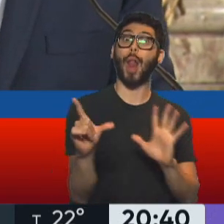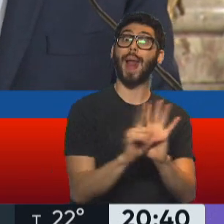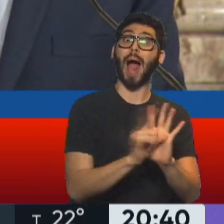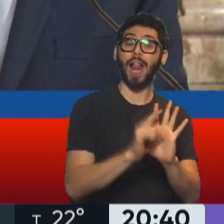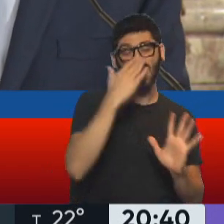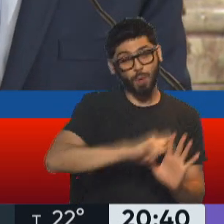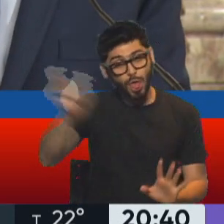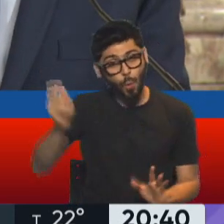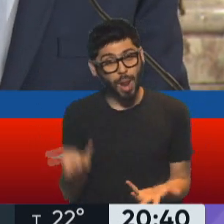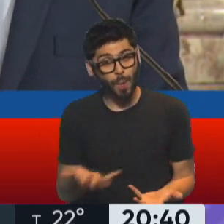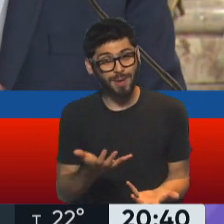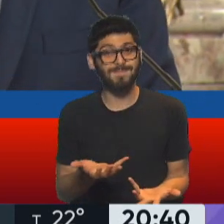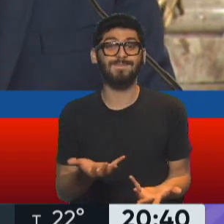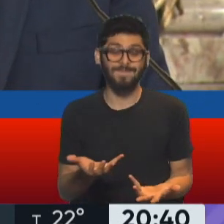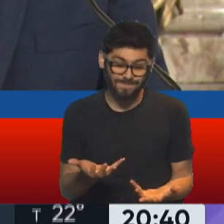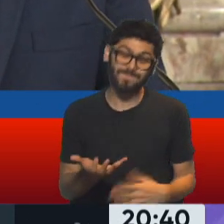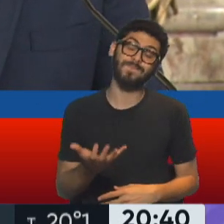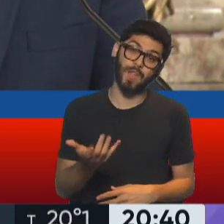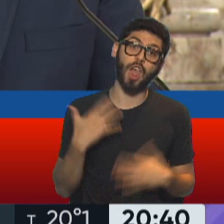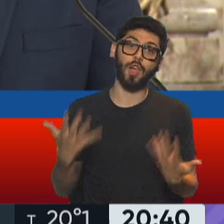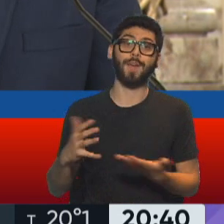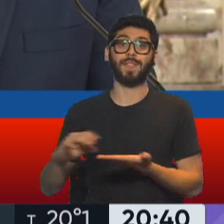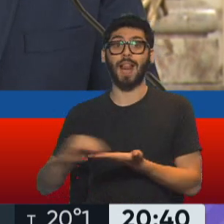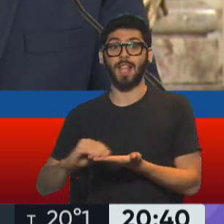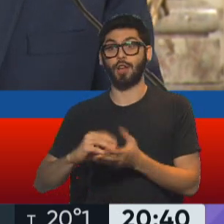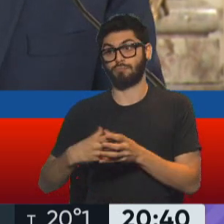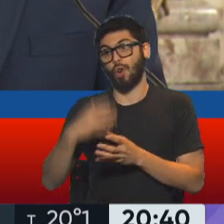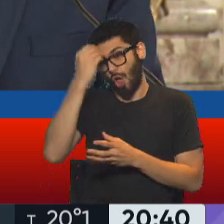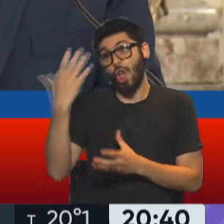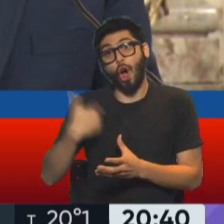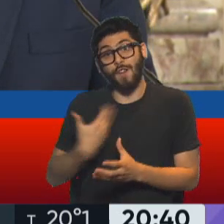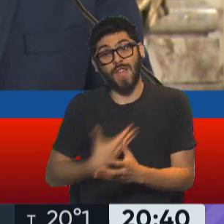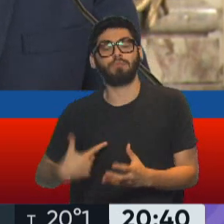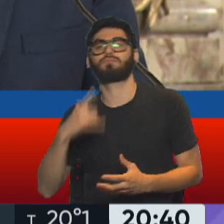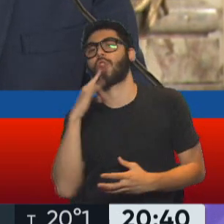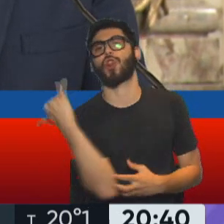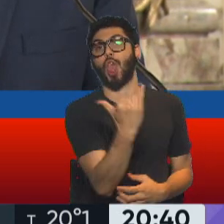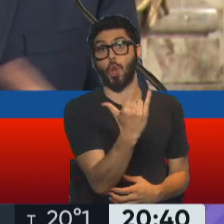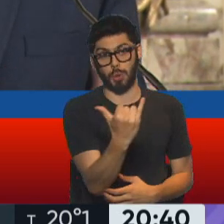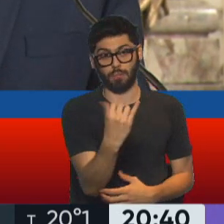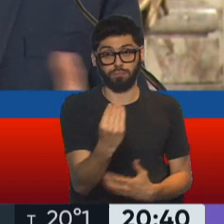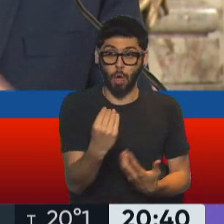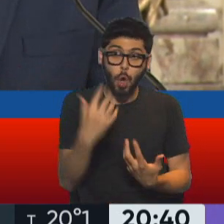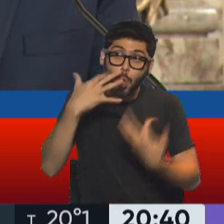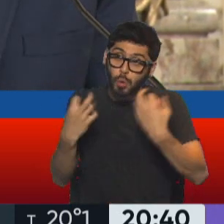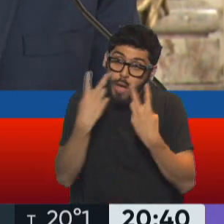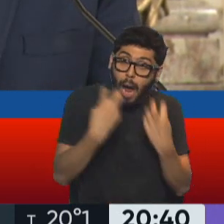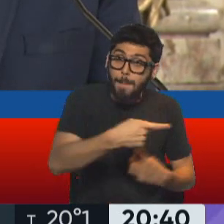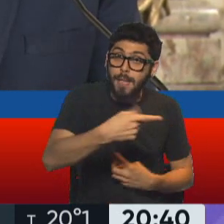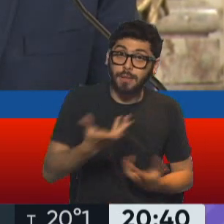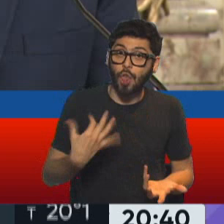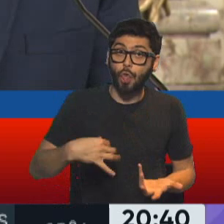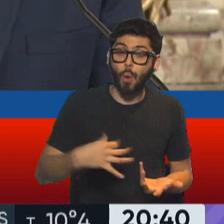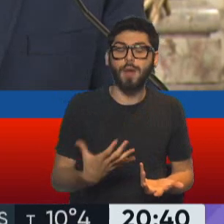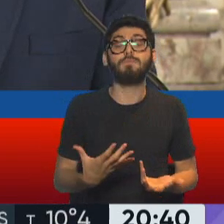hay una denuncia de legisladores oficialistas con respecto a este tema también que la justicia debería investigar, pero me parece que ya hay